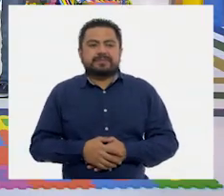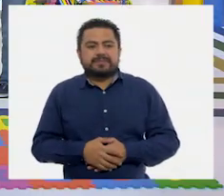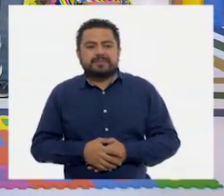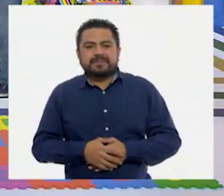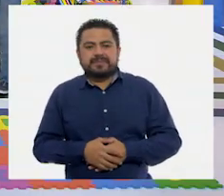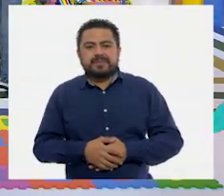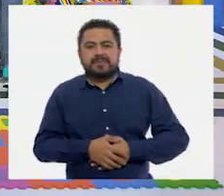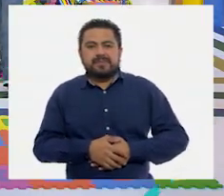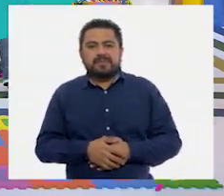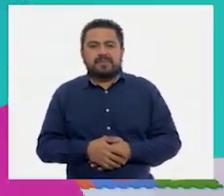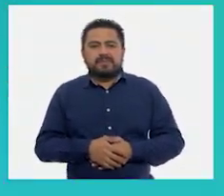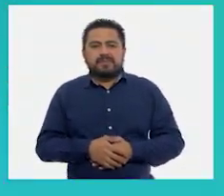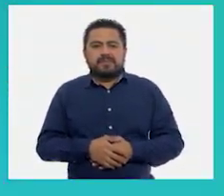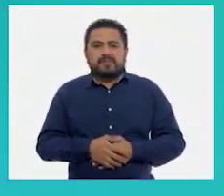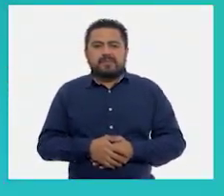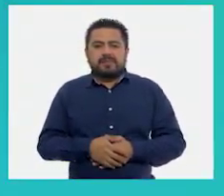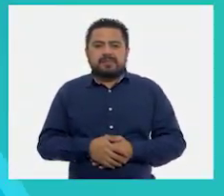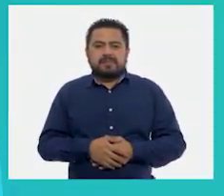ver...